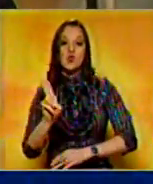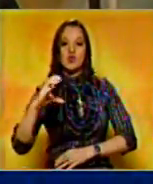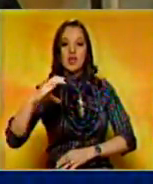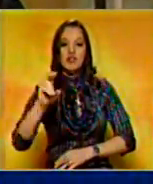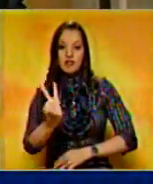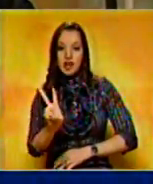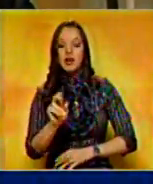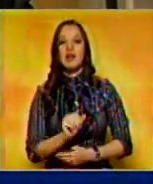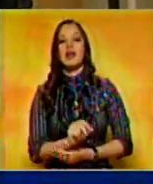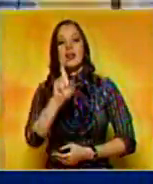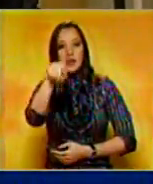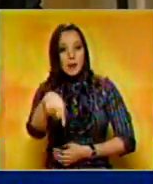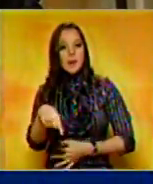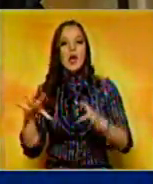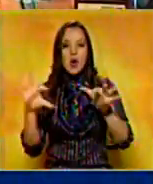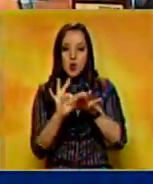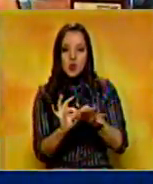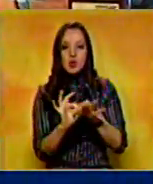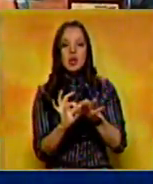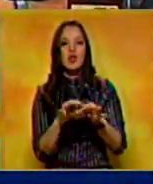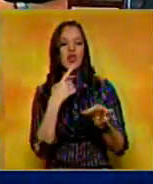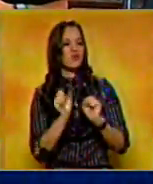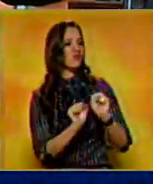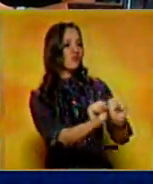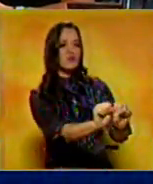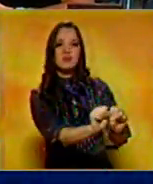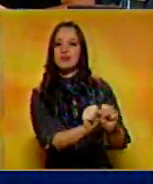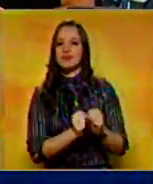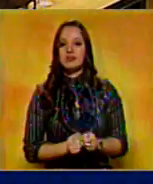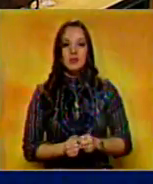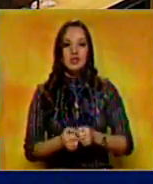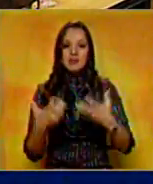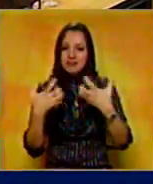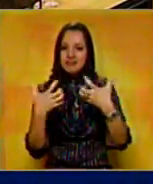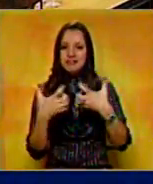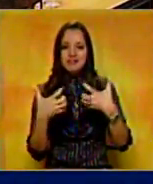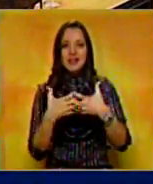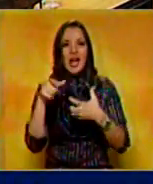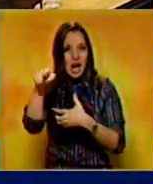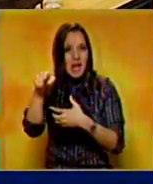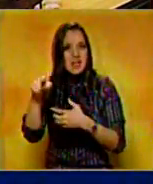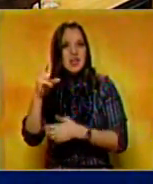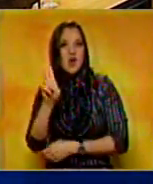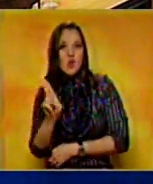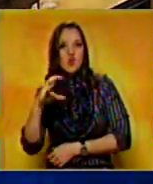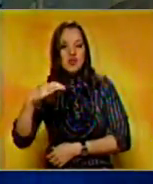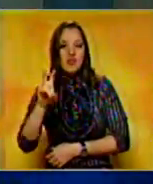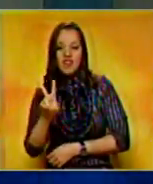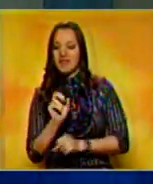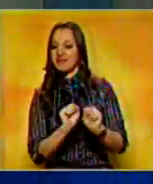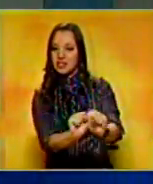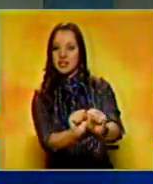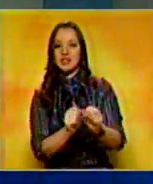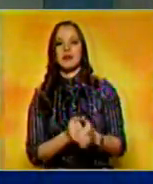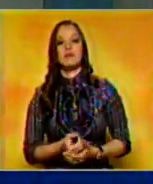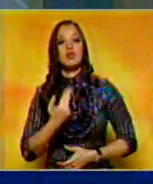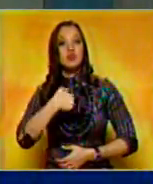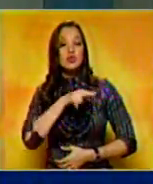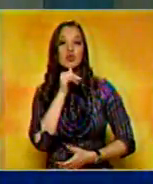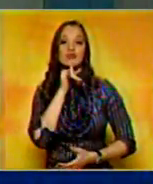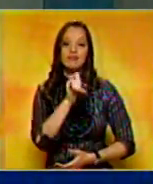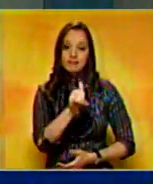a esta solicitud y repudió las acciones violentas que se presentaron durante esta semana en la Casa de Estudios. Lo hemos denunciado